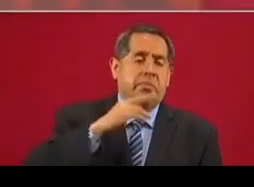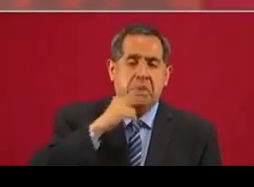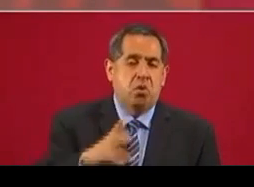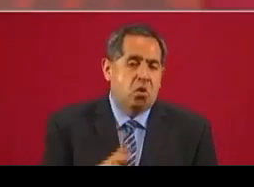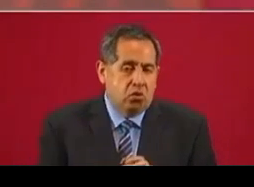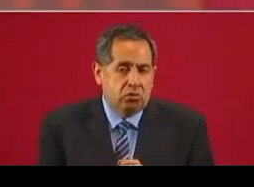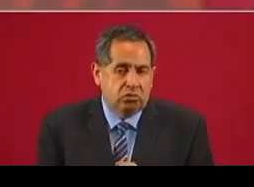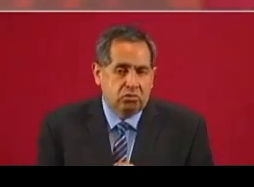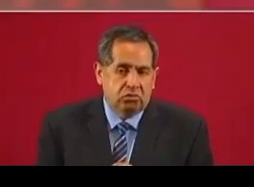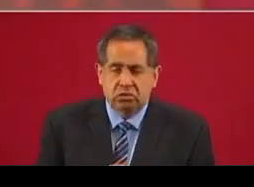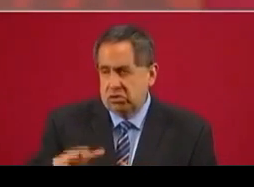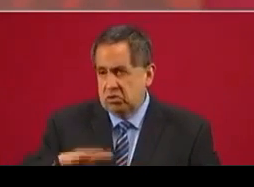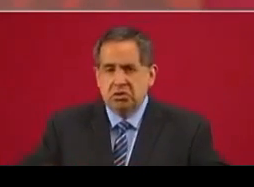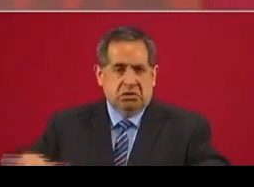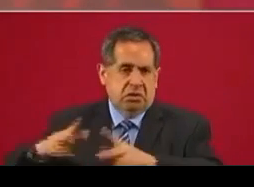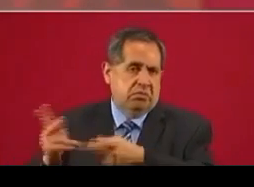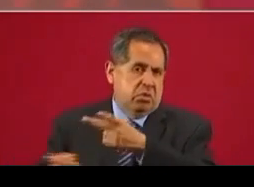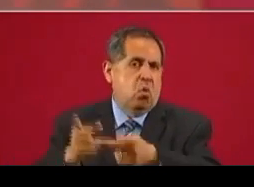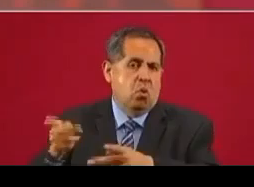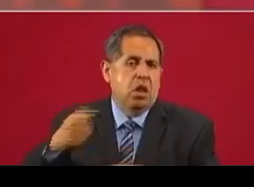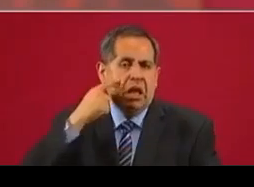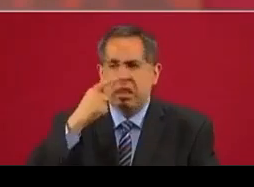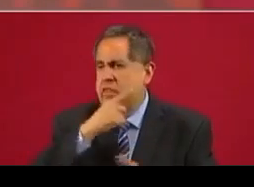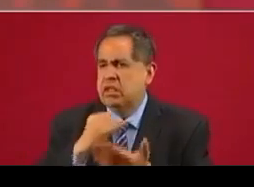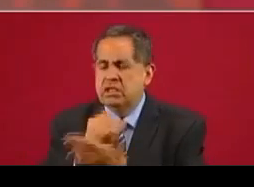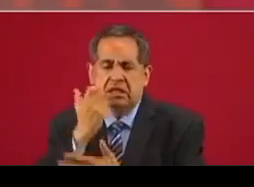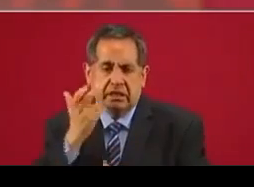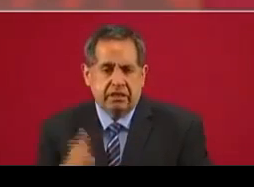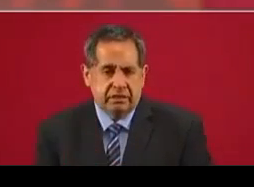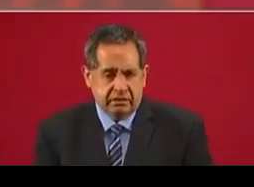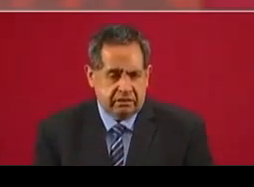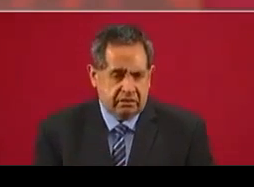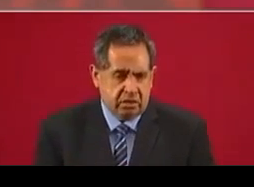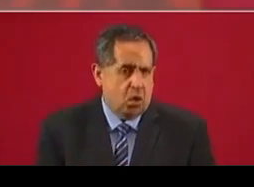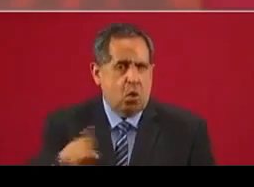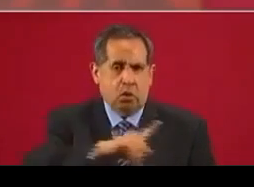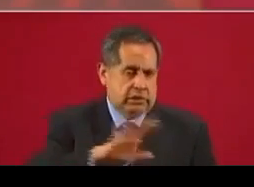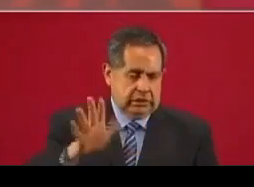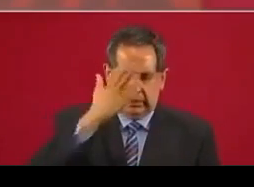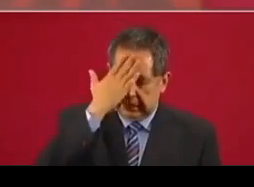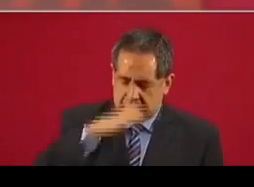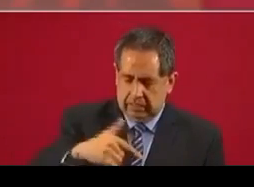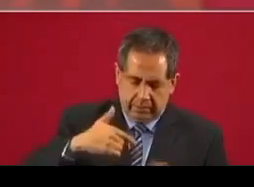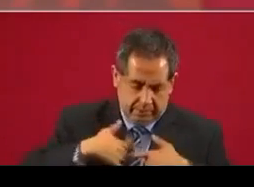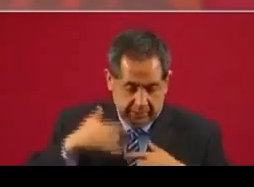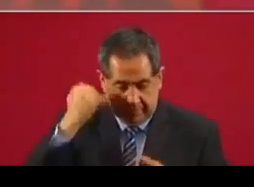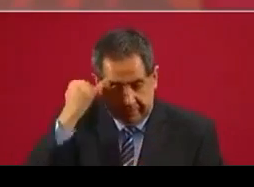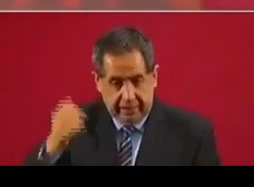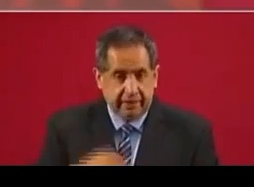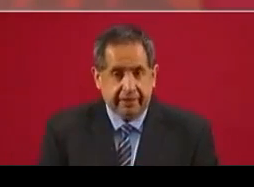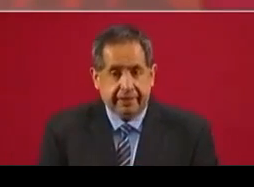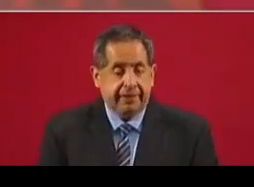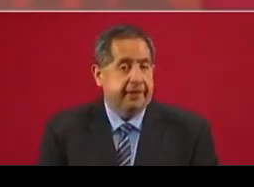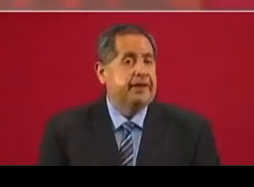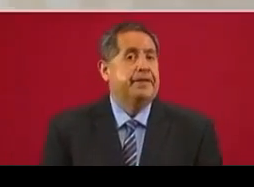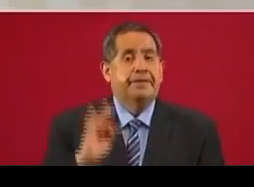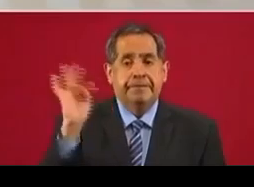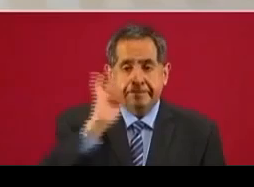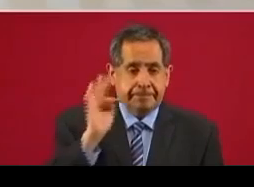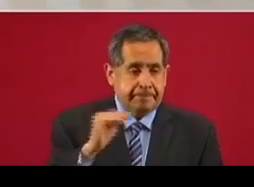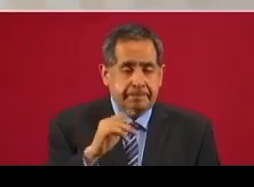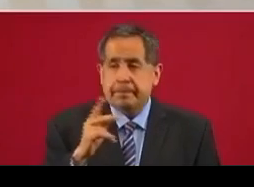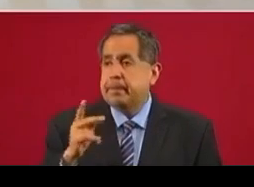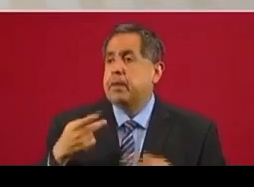a los ciudadanos y ya conocen mi postura si se llegara a la